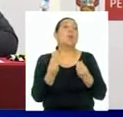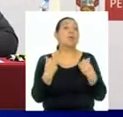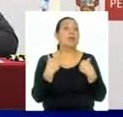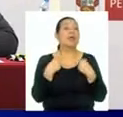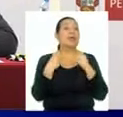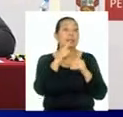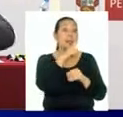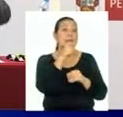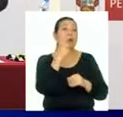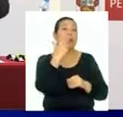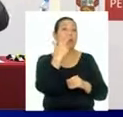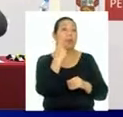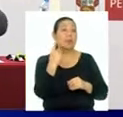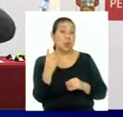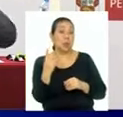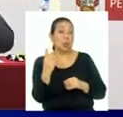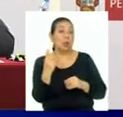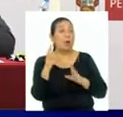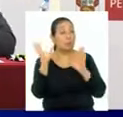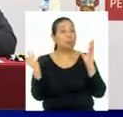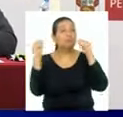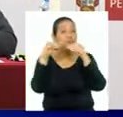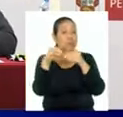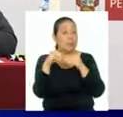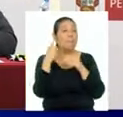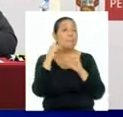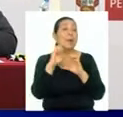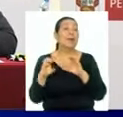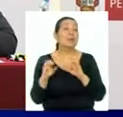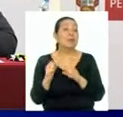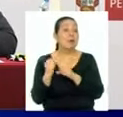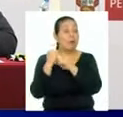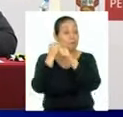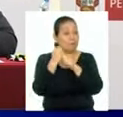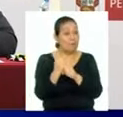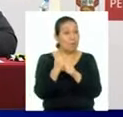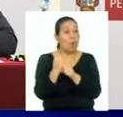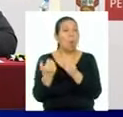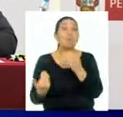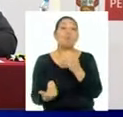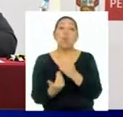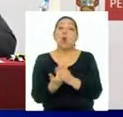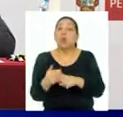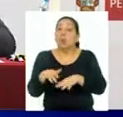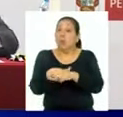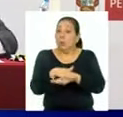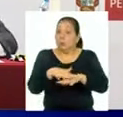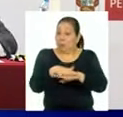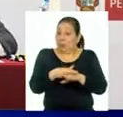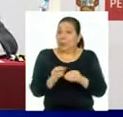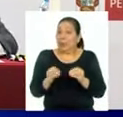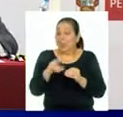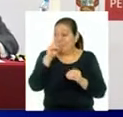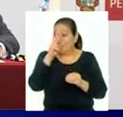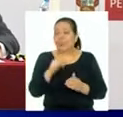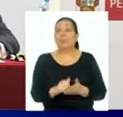contiene 131 medidas concretas para lograr fortalecer y modernizar la Policía Nacional del